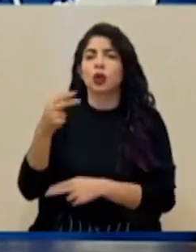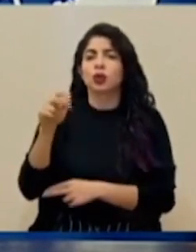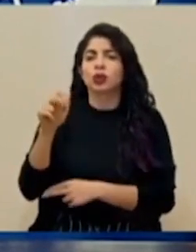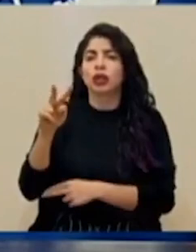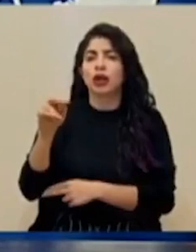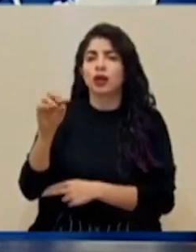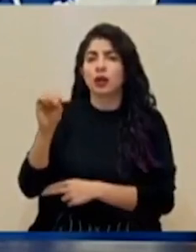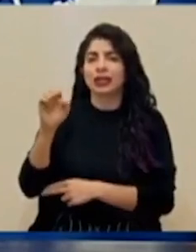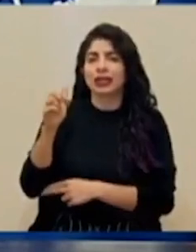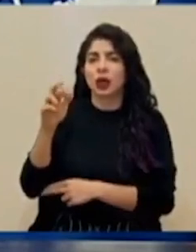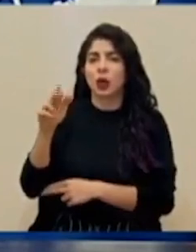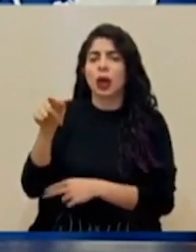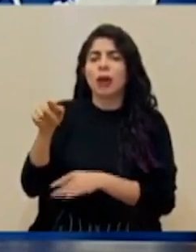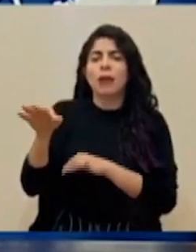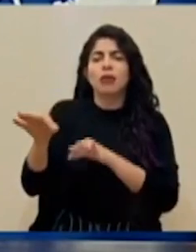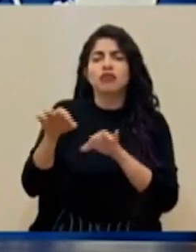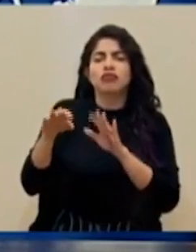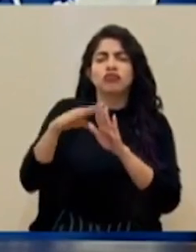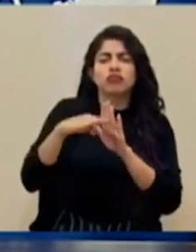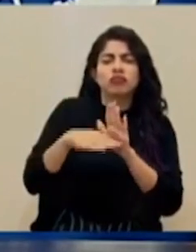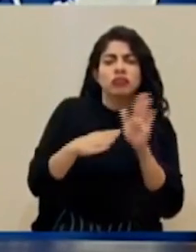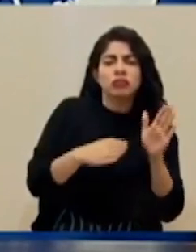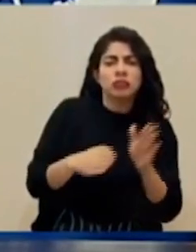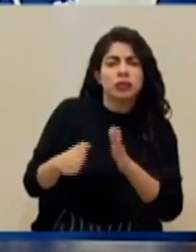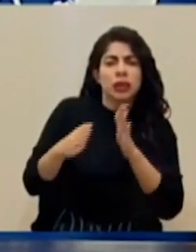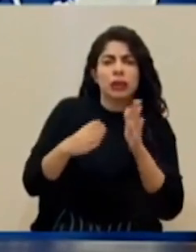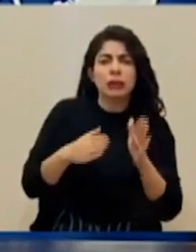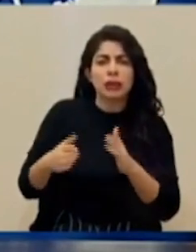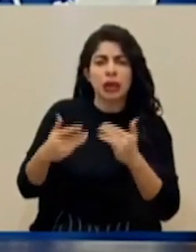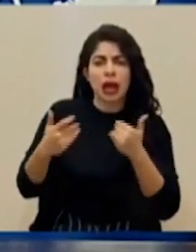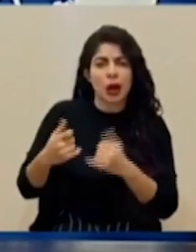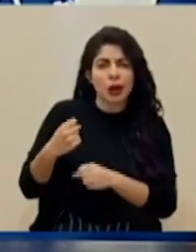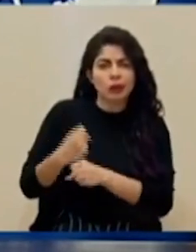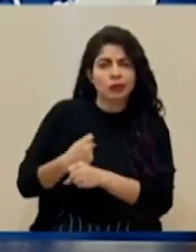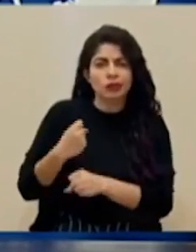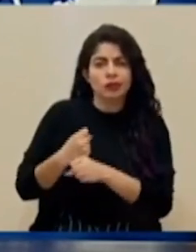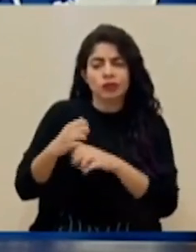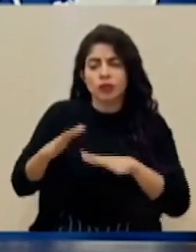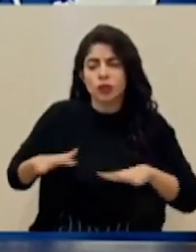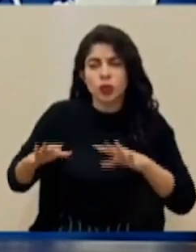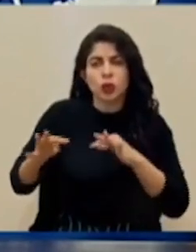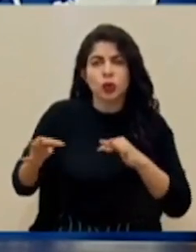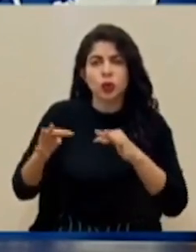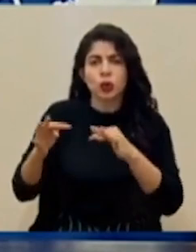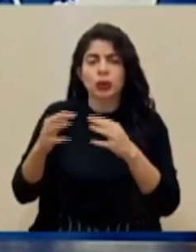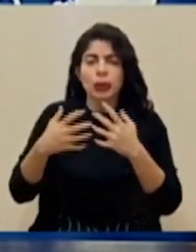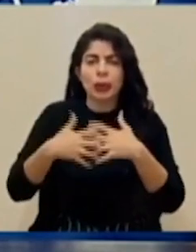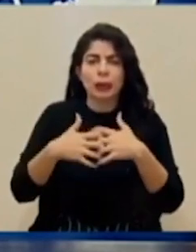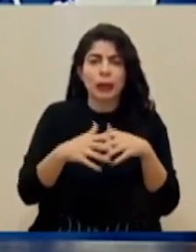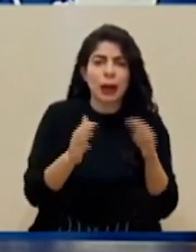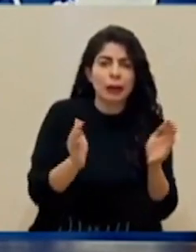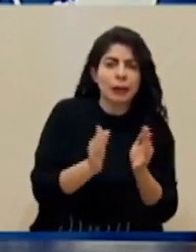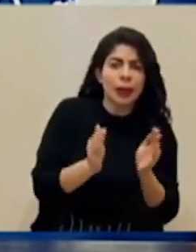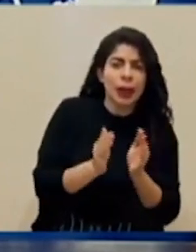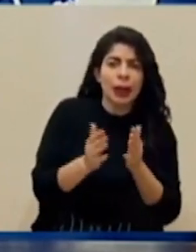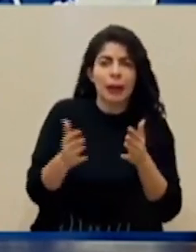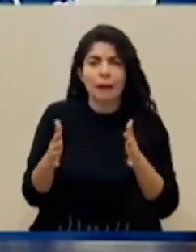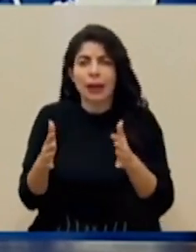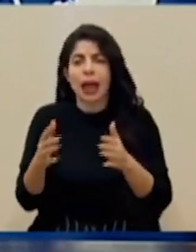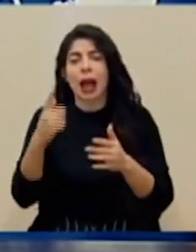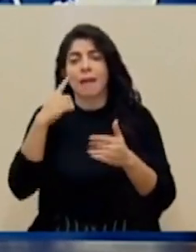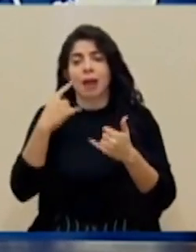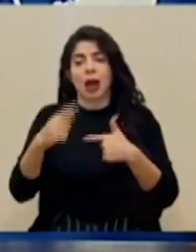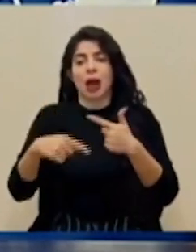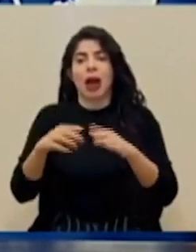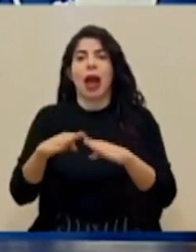nos va a detallar las medidas y preparativos que sigue tomando la industria turística, pequeñas y medianas empresas, en esta apertura del